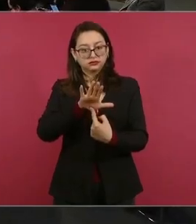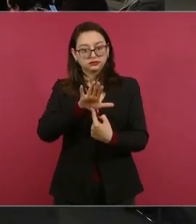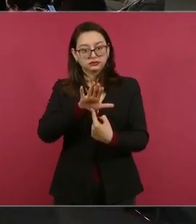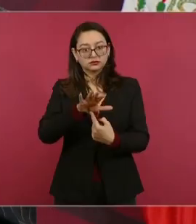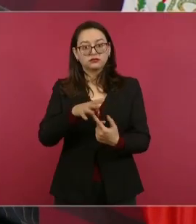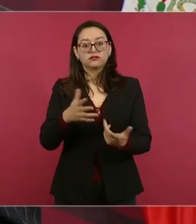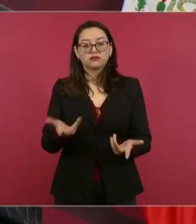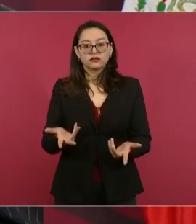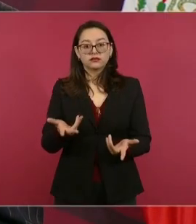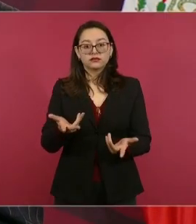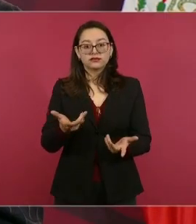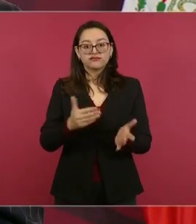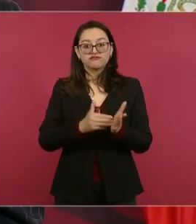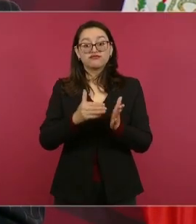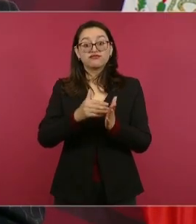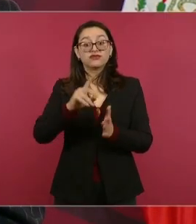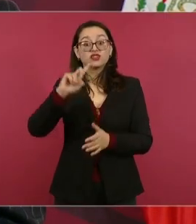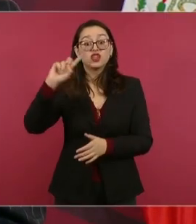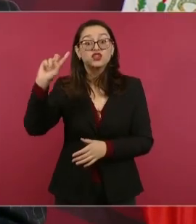pero son de dólares, sí.